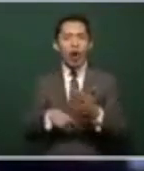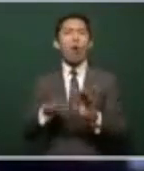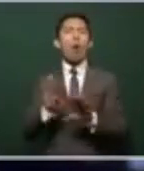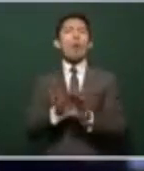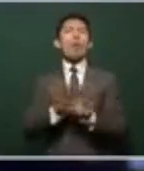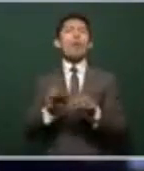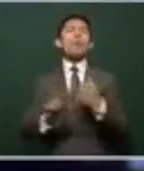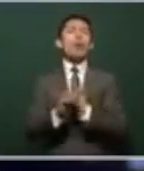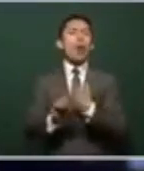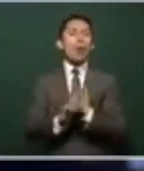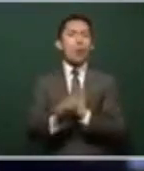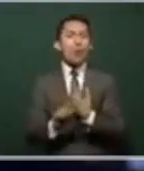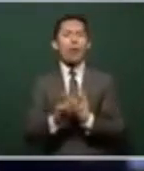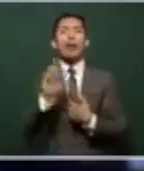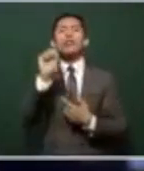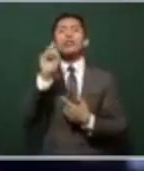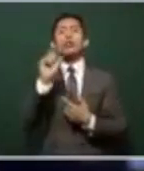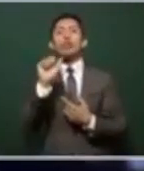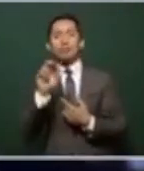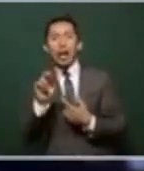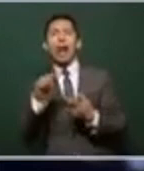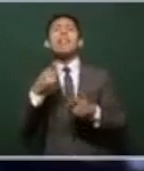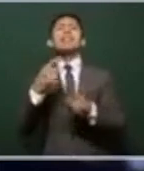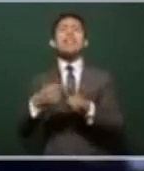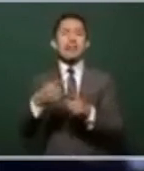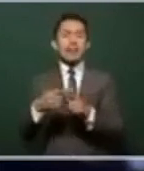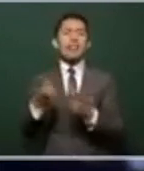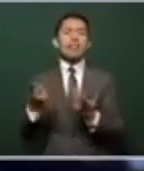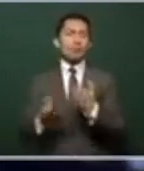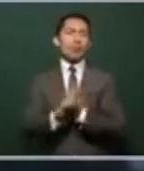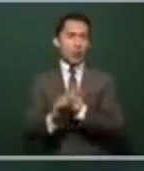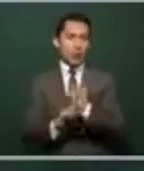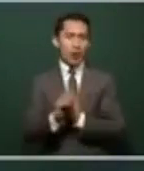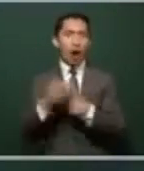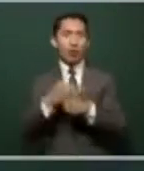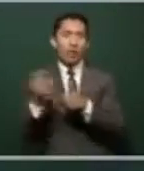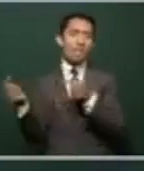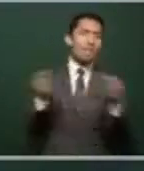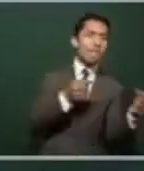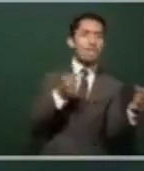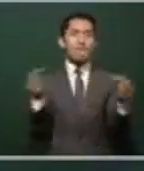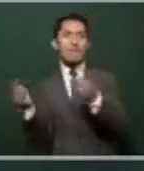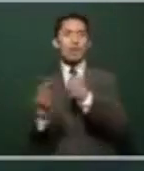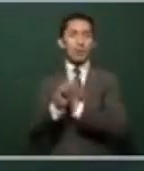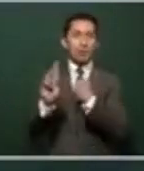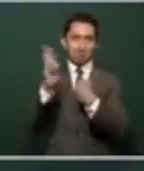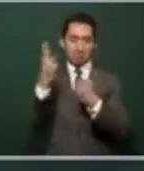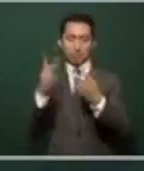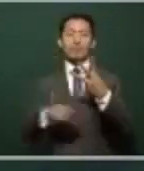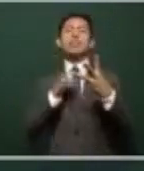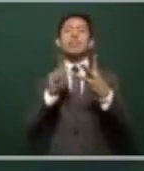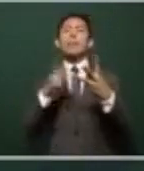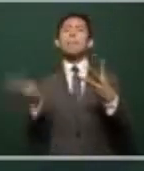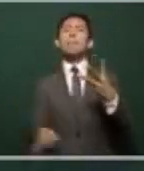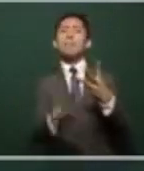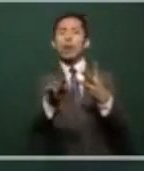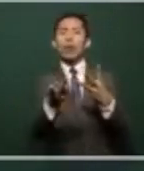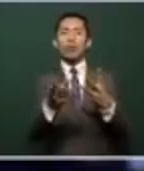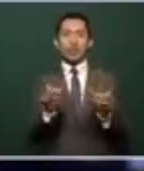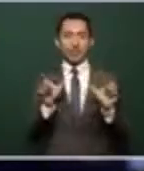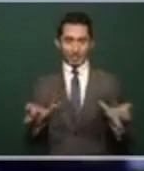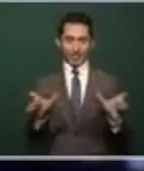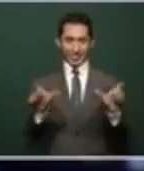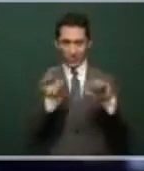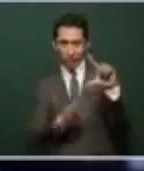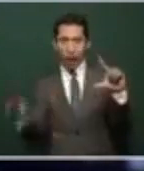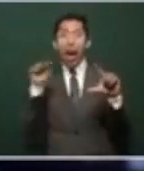Pontigo Loyola, Sosa Castelán, los que están en esta contradictoria? La tercera, ¿cuándo operaría la Guardia Nacional en el